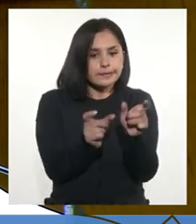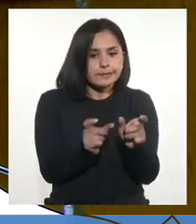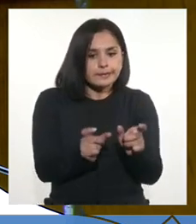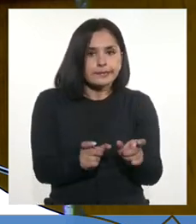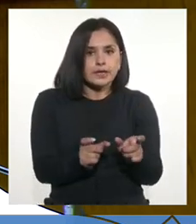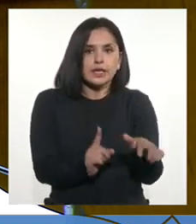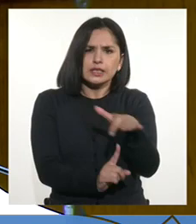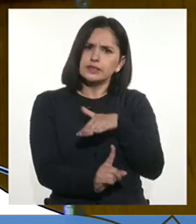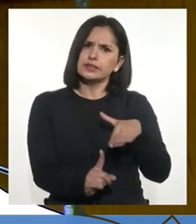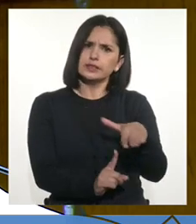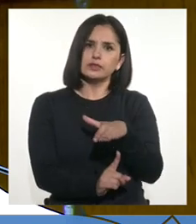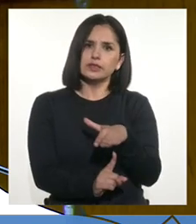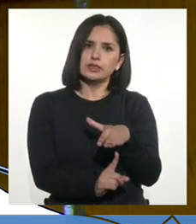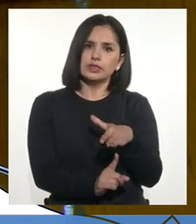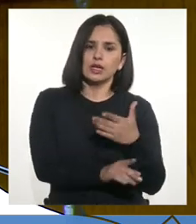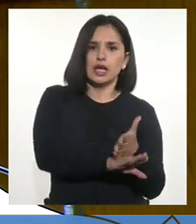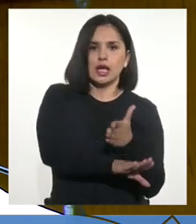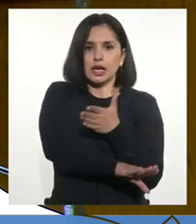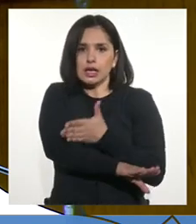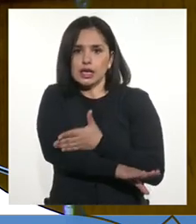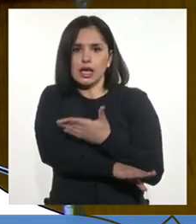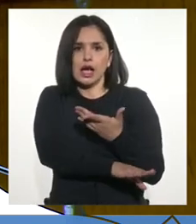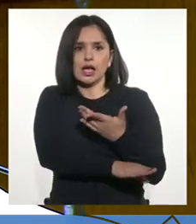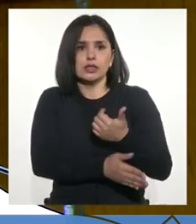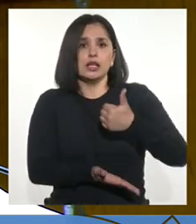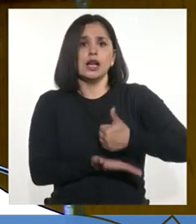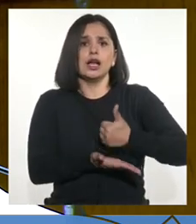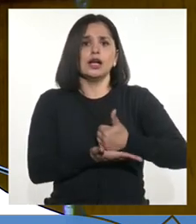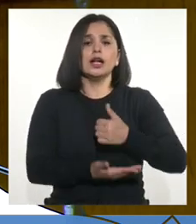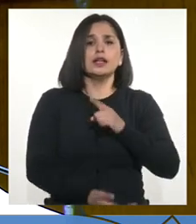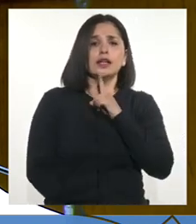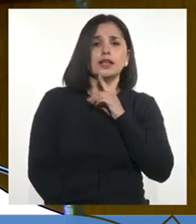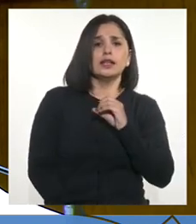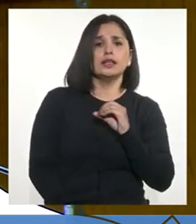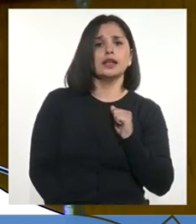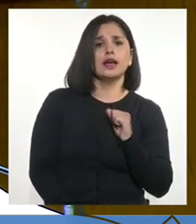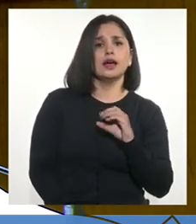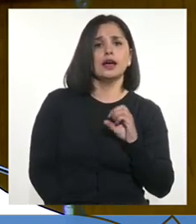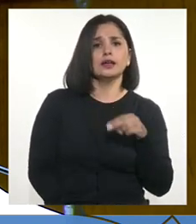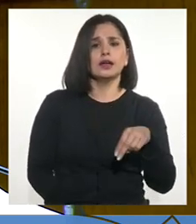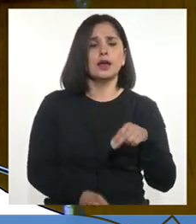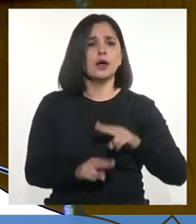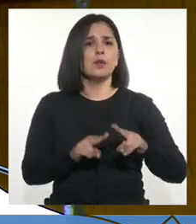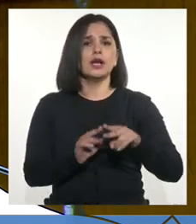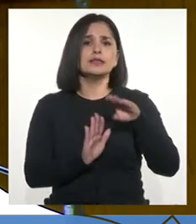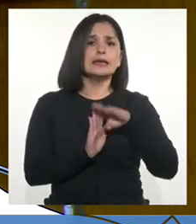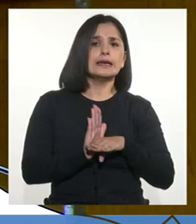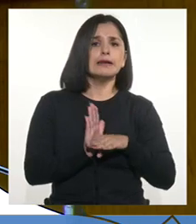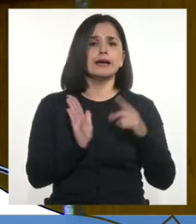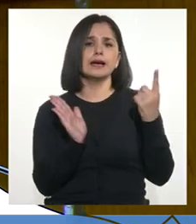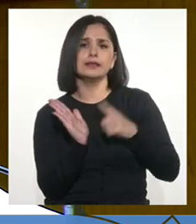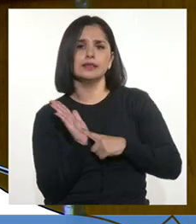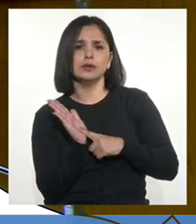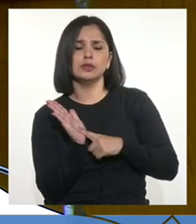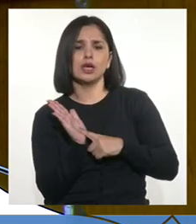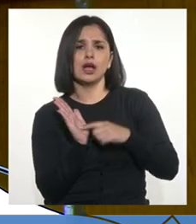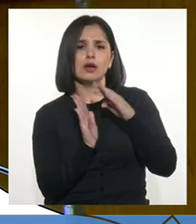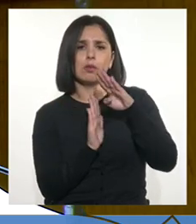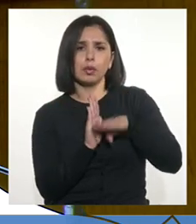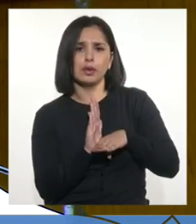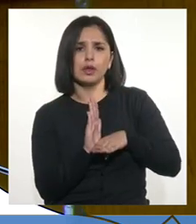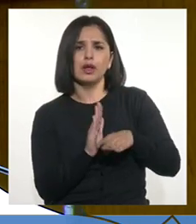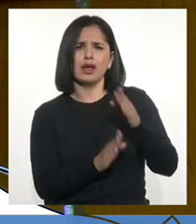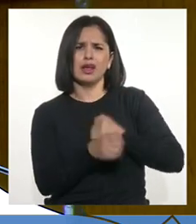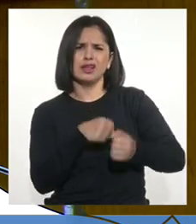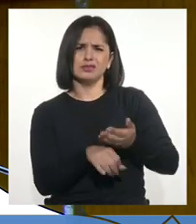situaciones que facultaban al alcalde de tacna para realizar determinados rebajas tributarias en